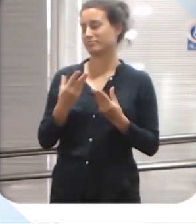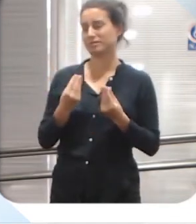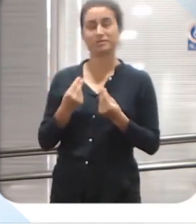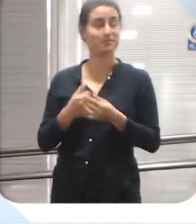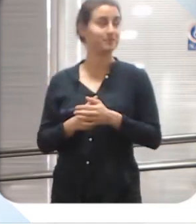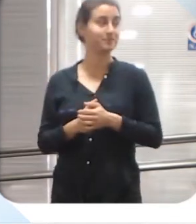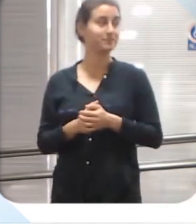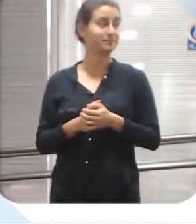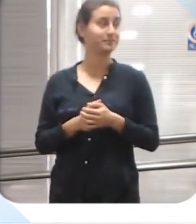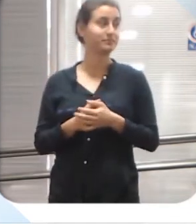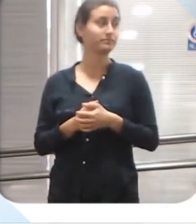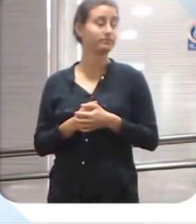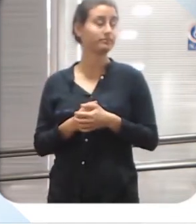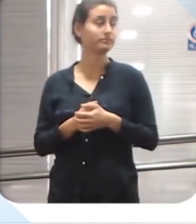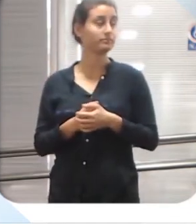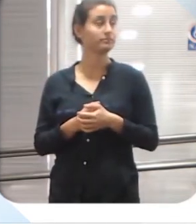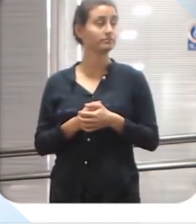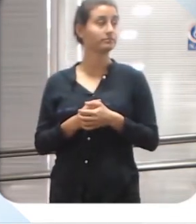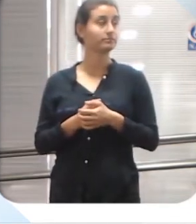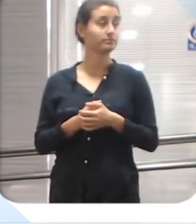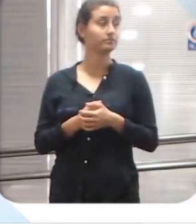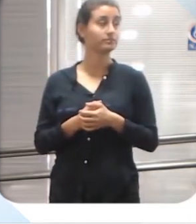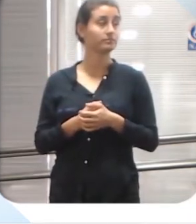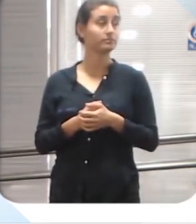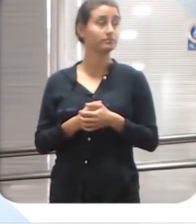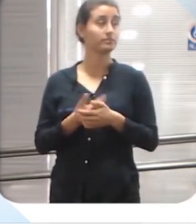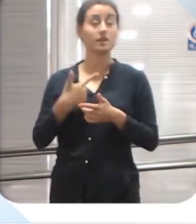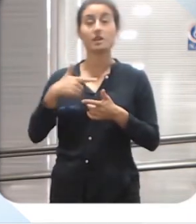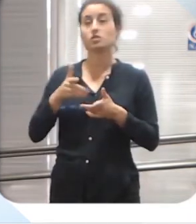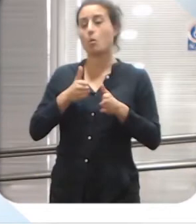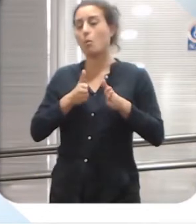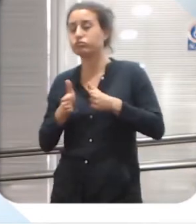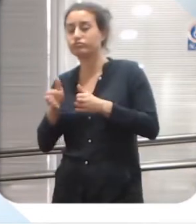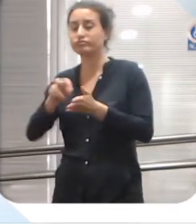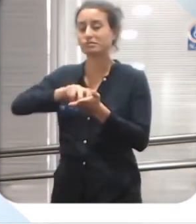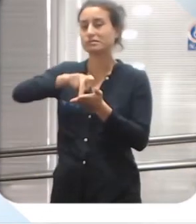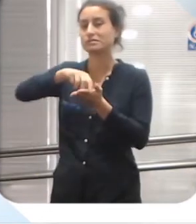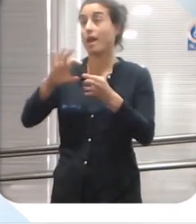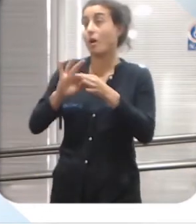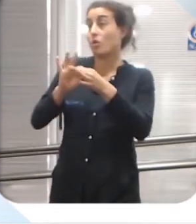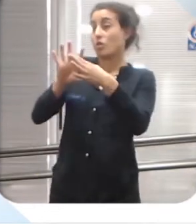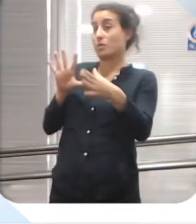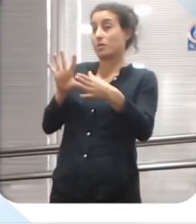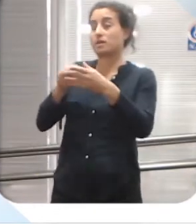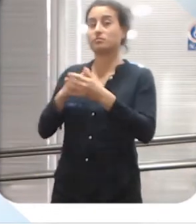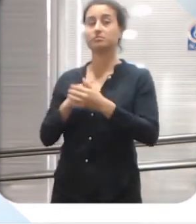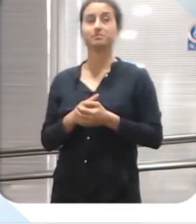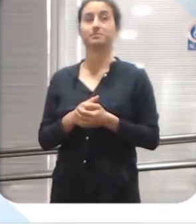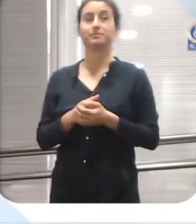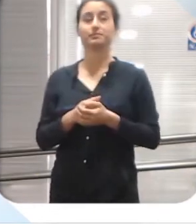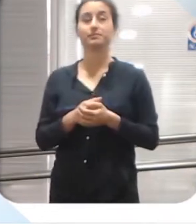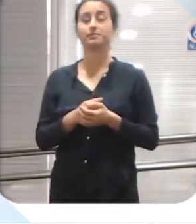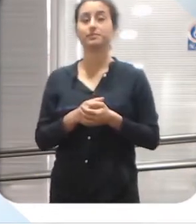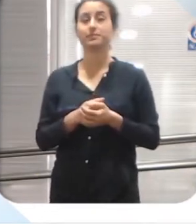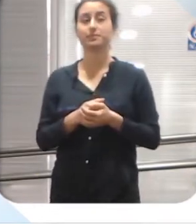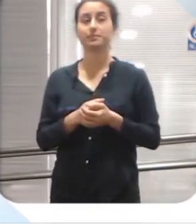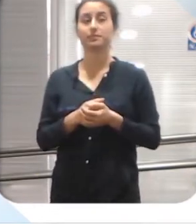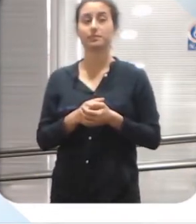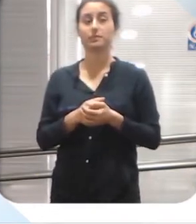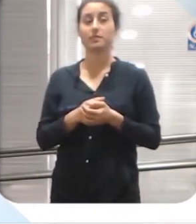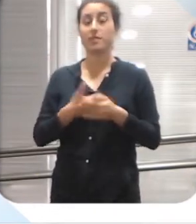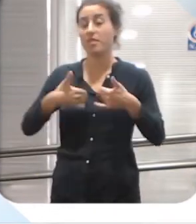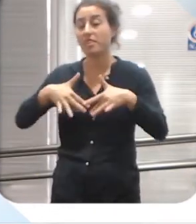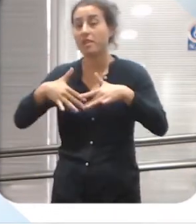pasa. Y esta cosa de el camino a la autonomía tiene mucho que ver con irlos